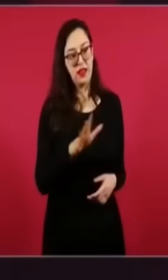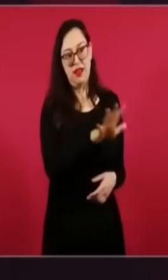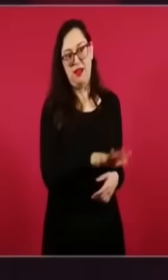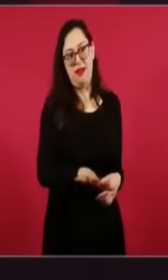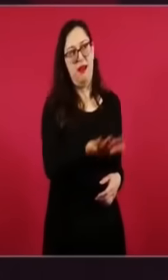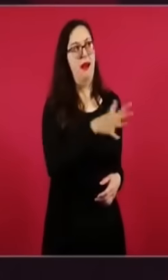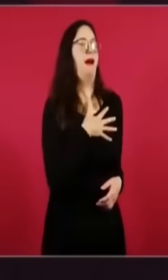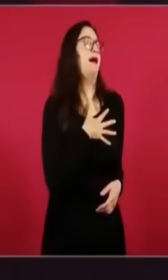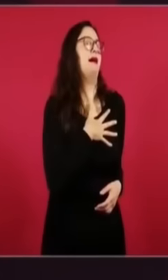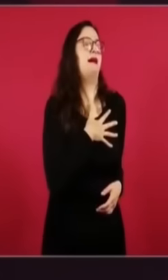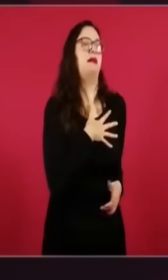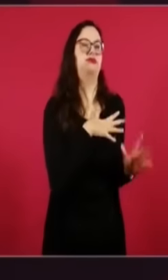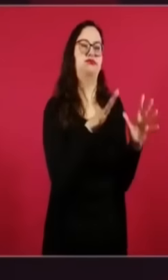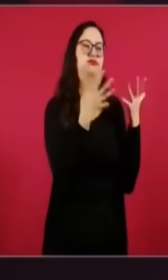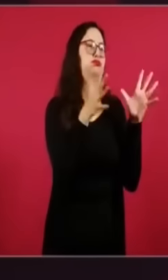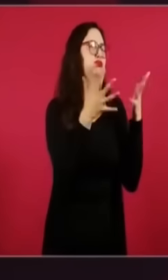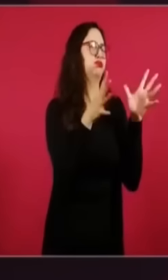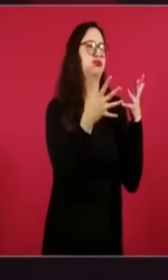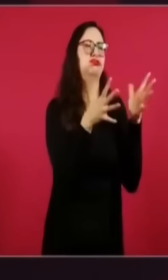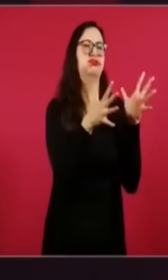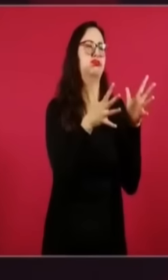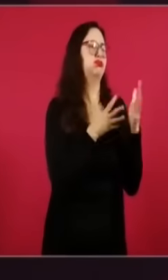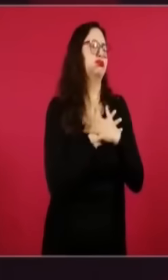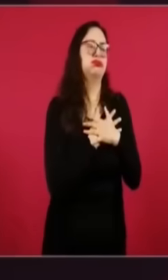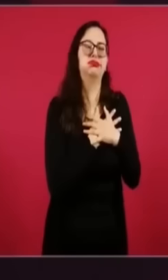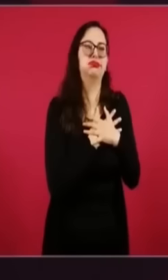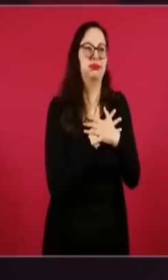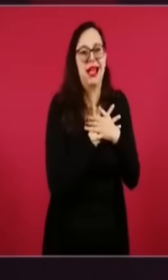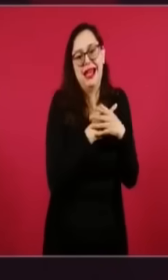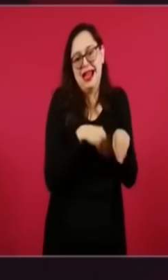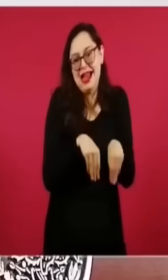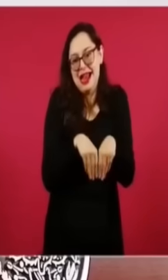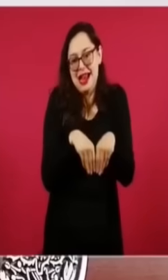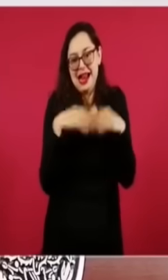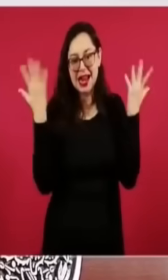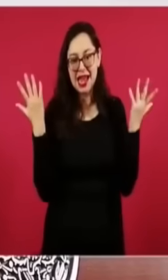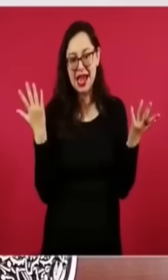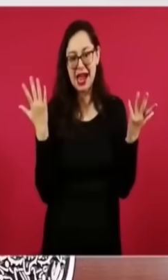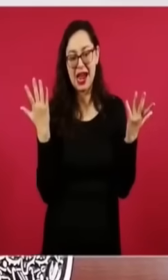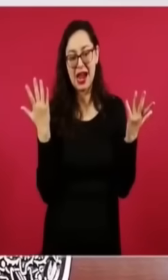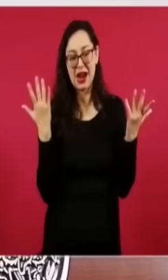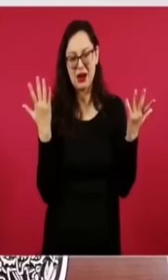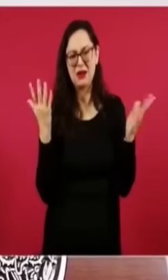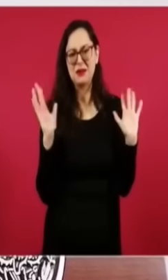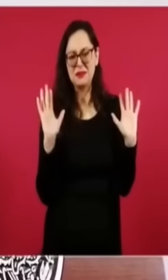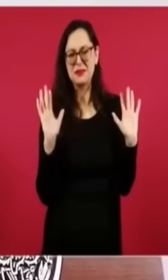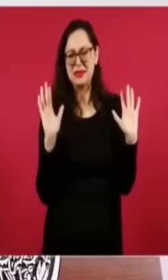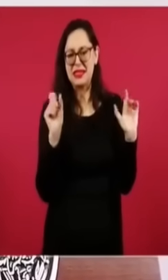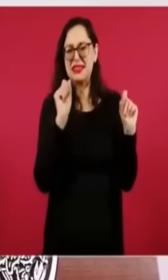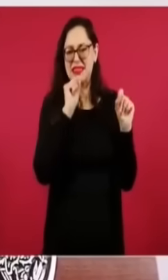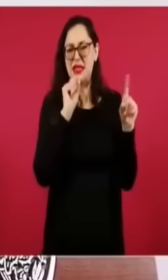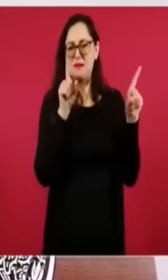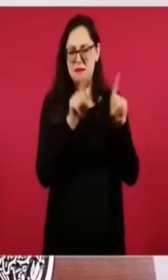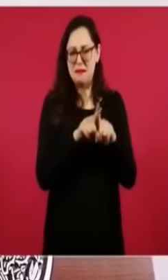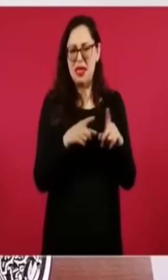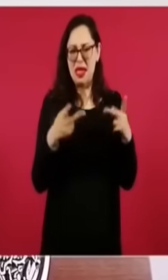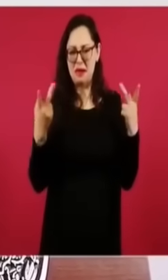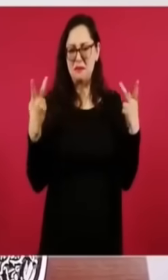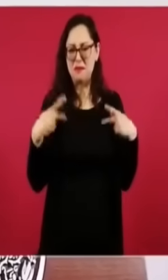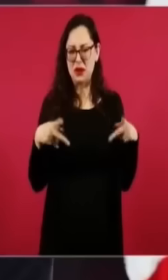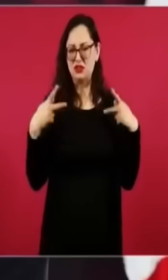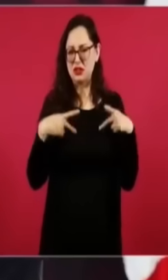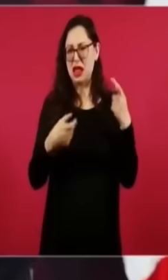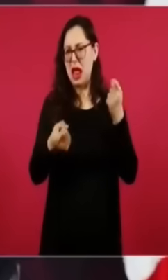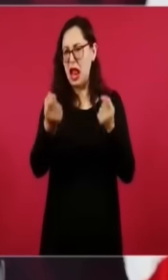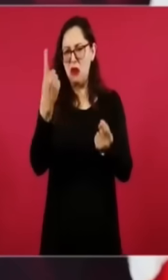que el próximo pago de mi pensión, el último del 2024, ya vendrá con aumento. Bueno, le informo que esto